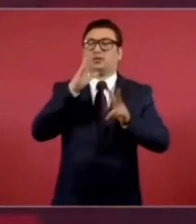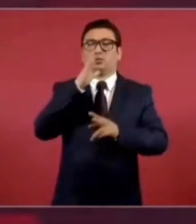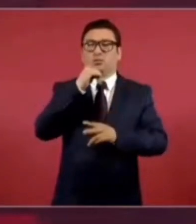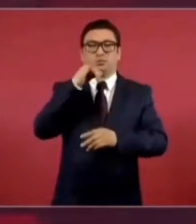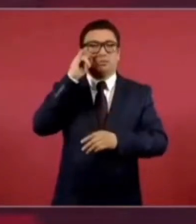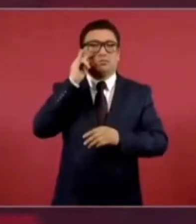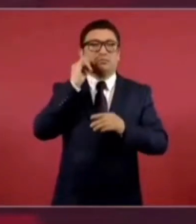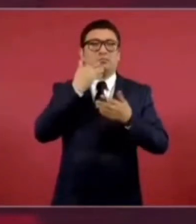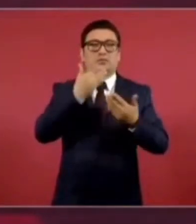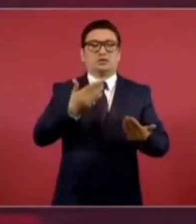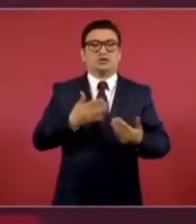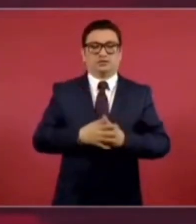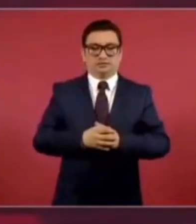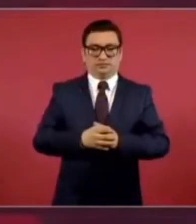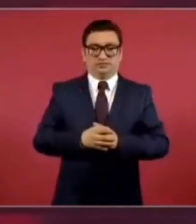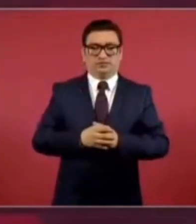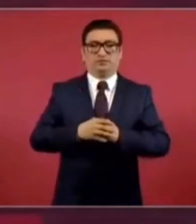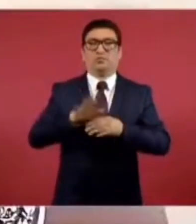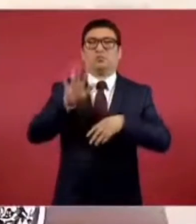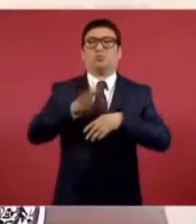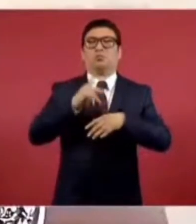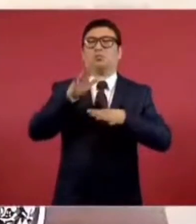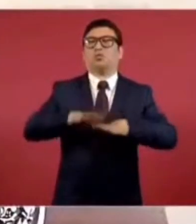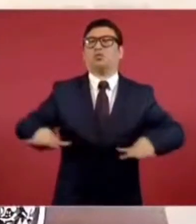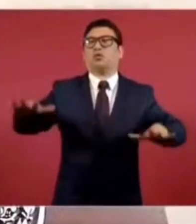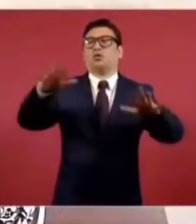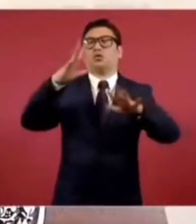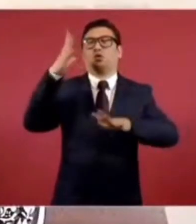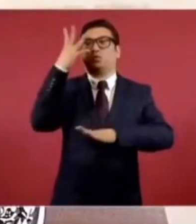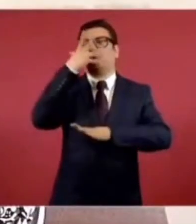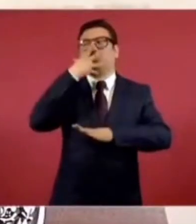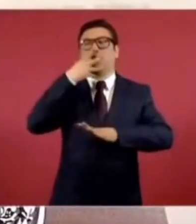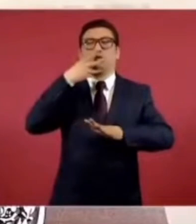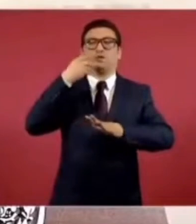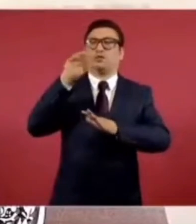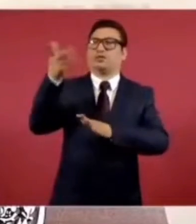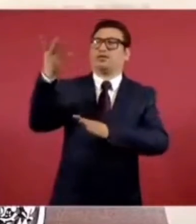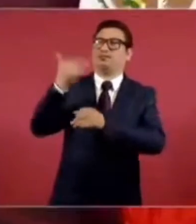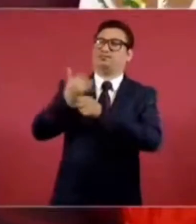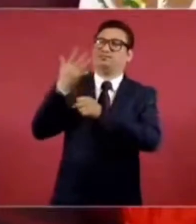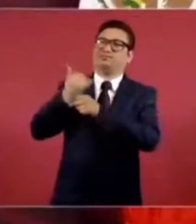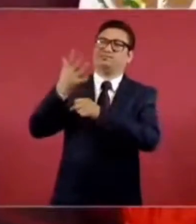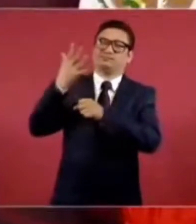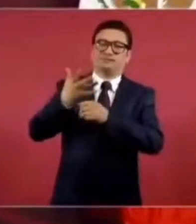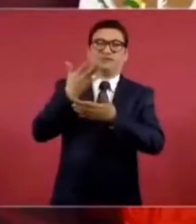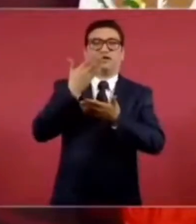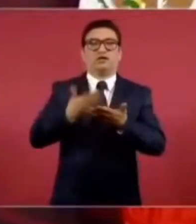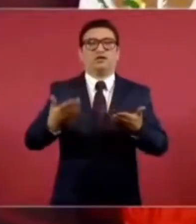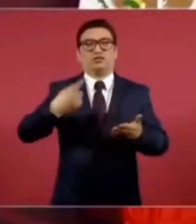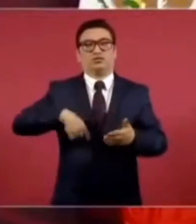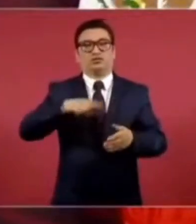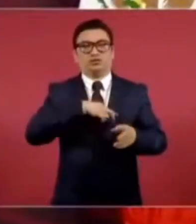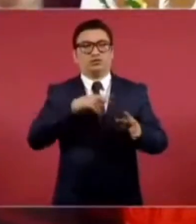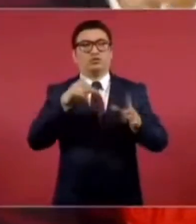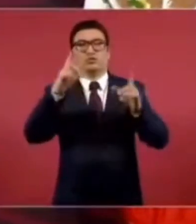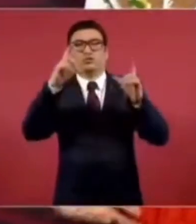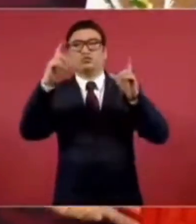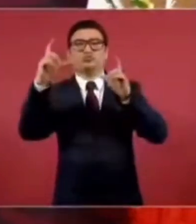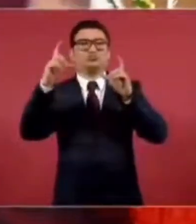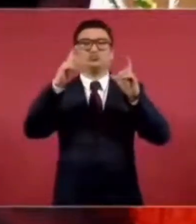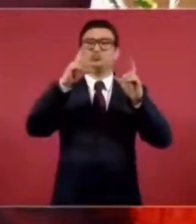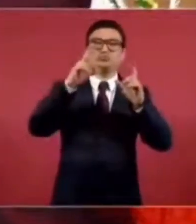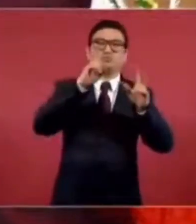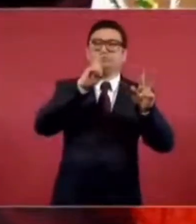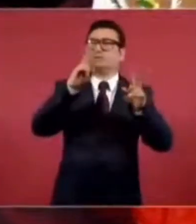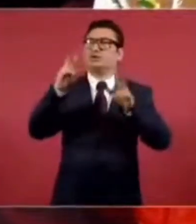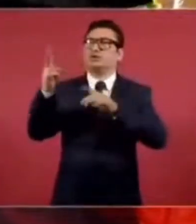visual una zona bellísima Ahora hay que andar buscando que no salga el ventilador que no